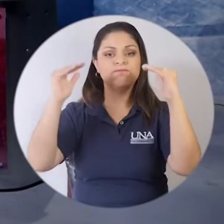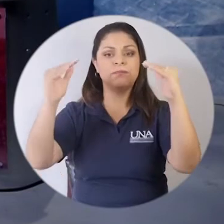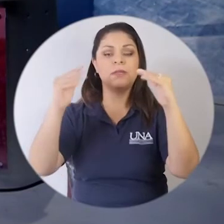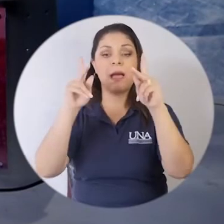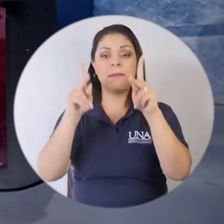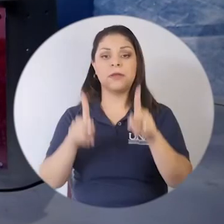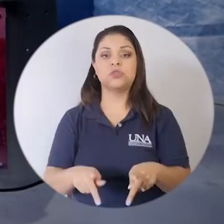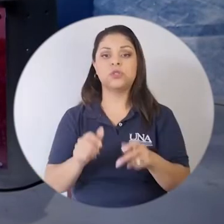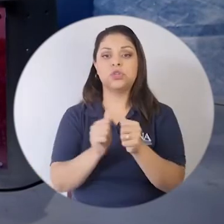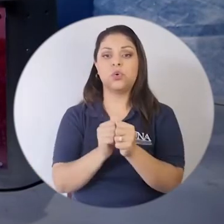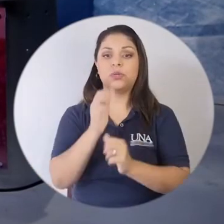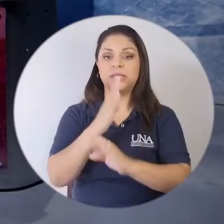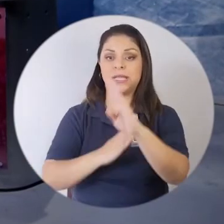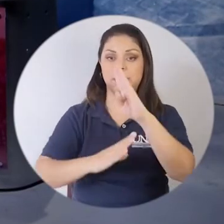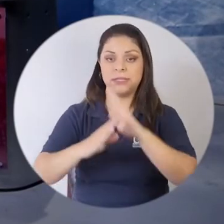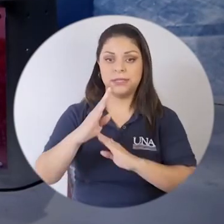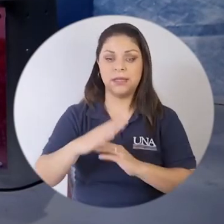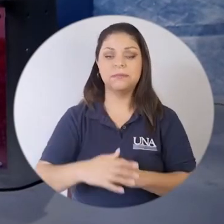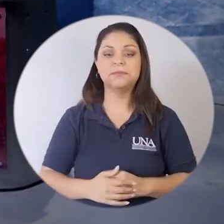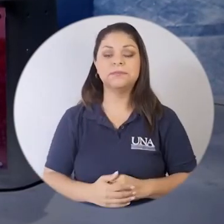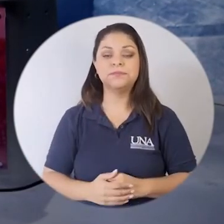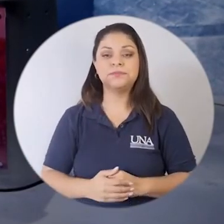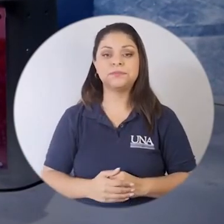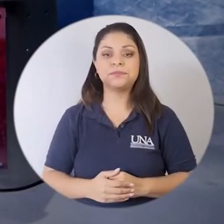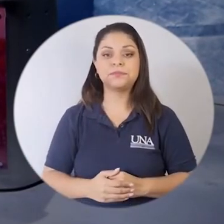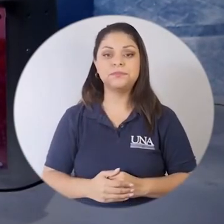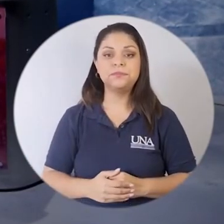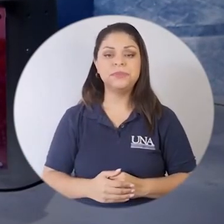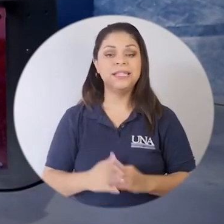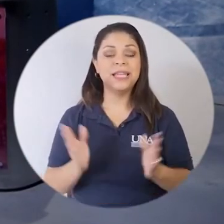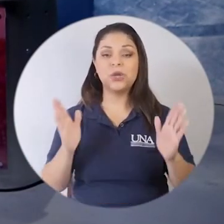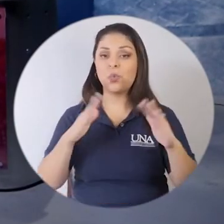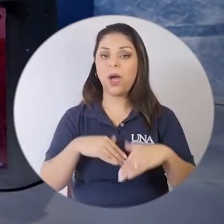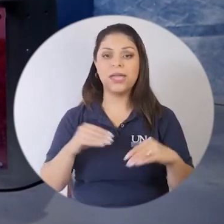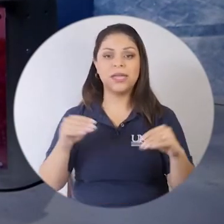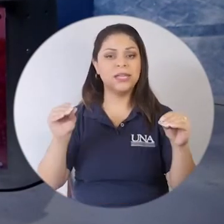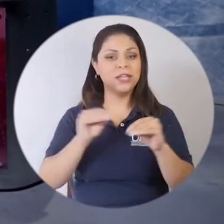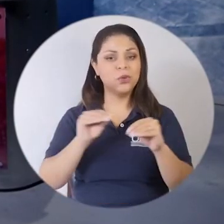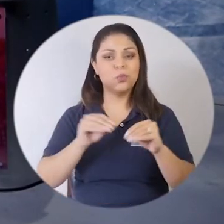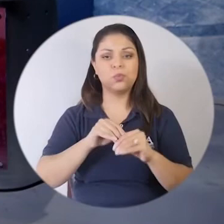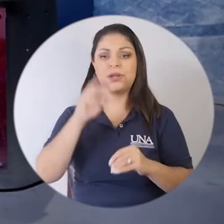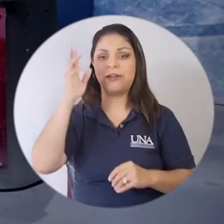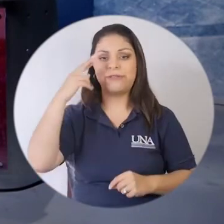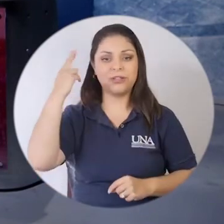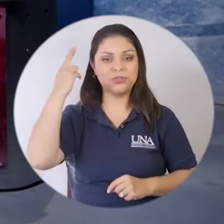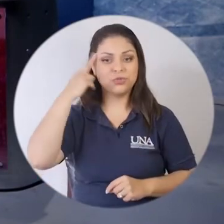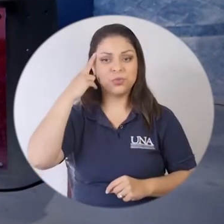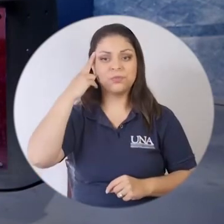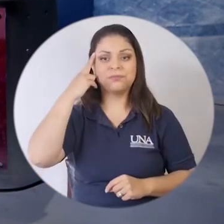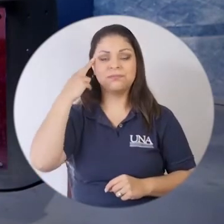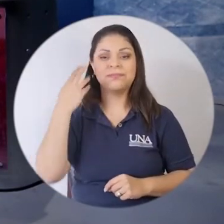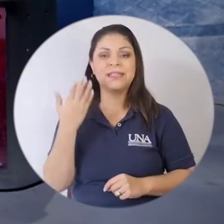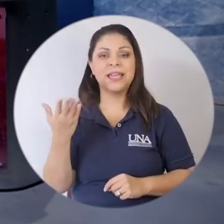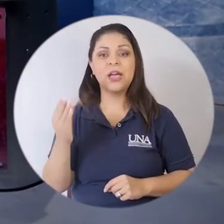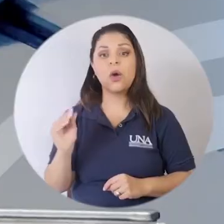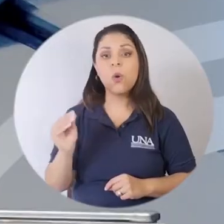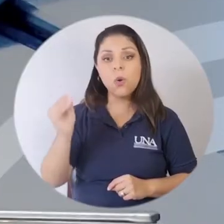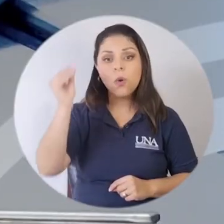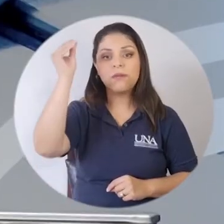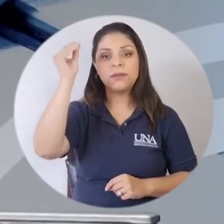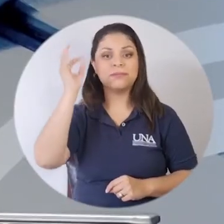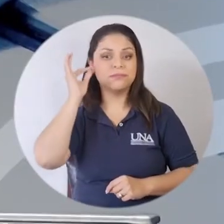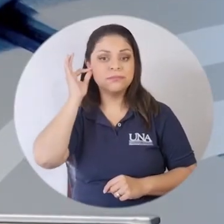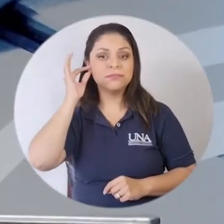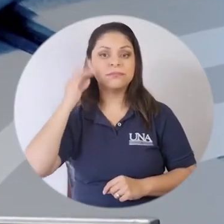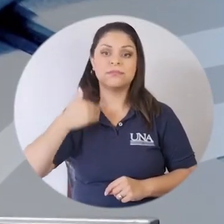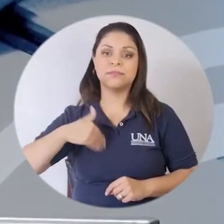a las personas con discapacidad. Que no haya motivo alguno por el cual, ¿verdad?, esa joven